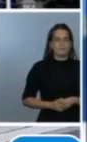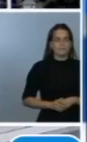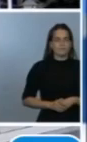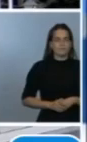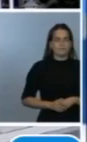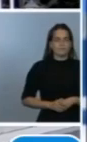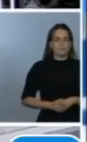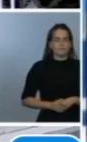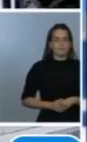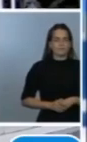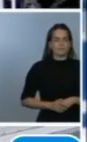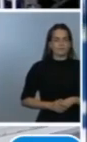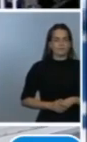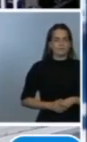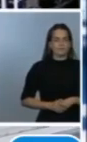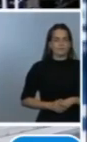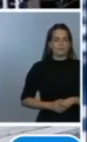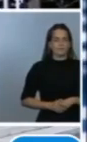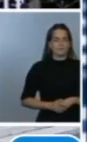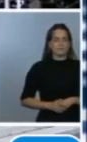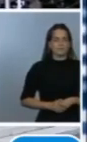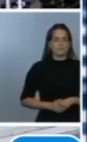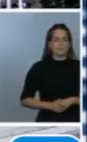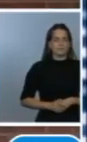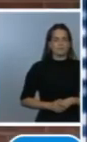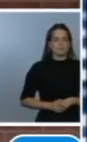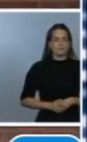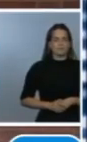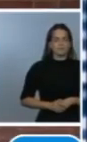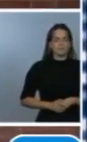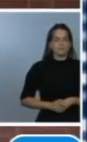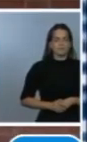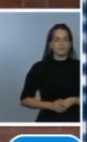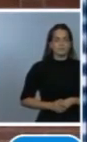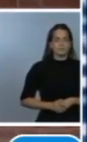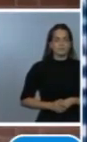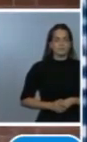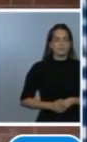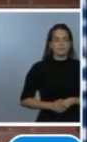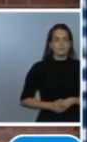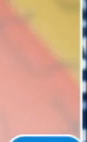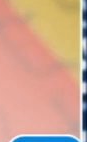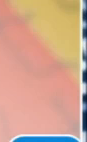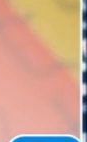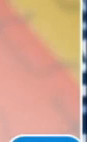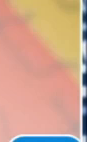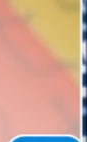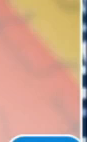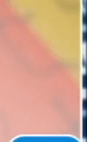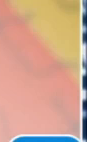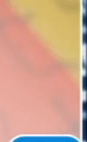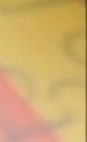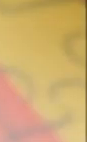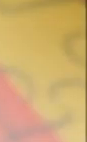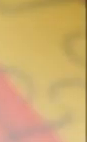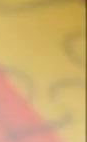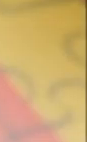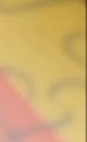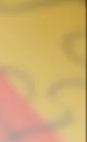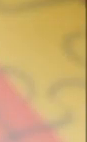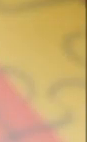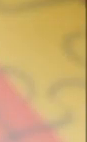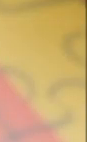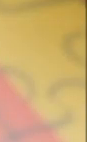los políticos del Procés. Y, sin embargo, elabora un informe que pues cuestiona la sentencia,